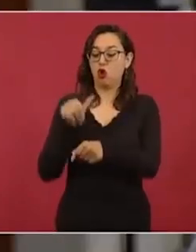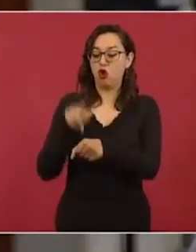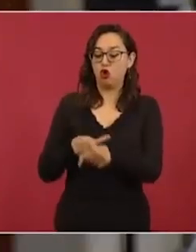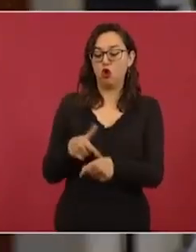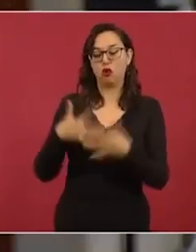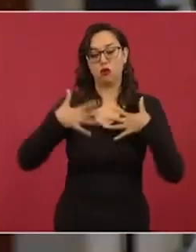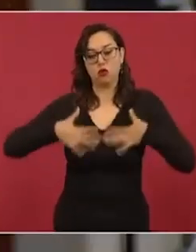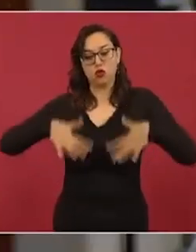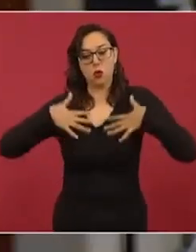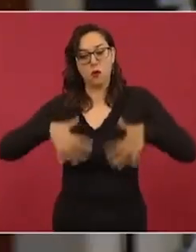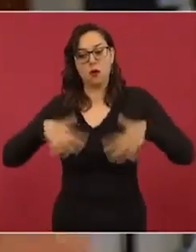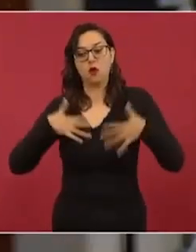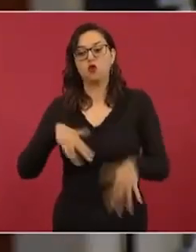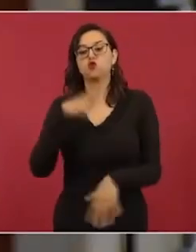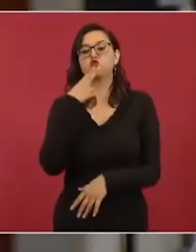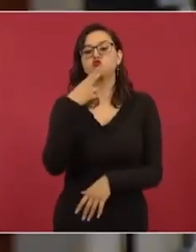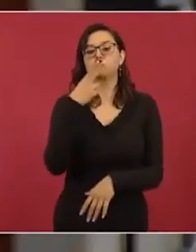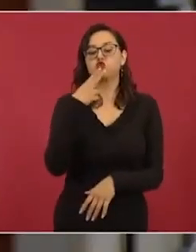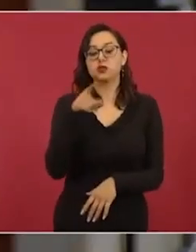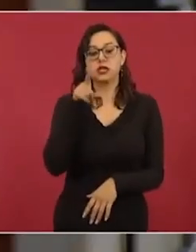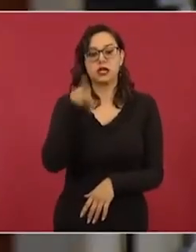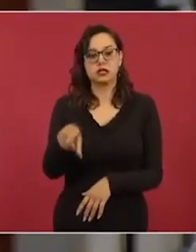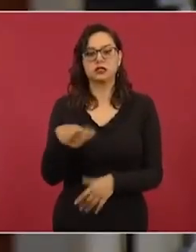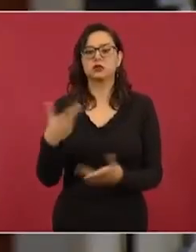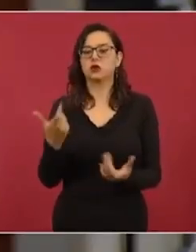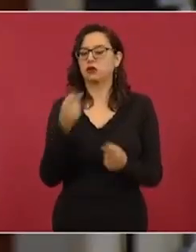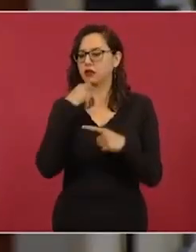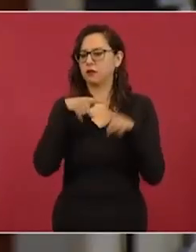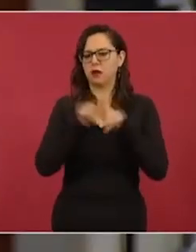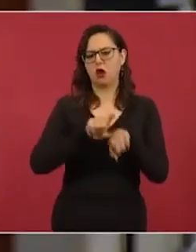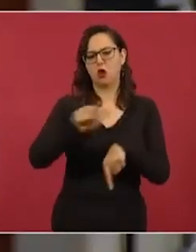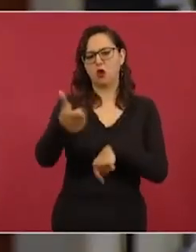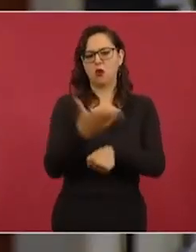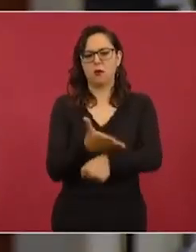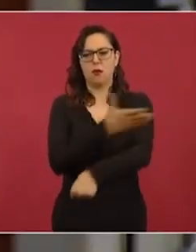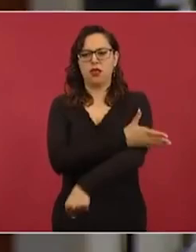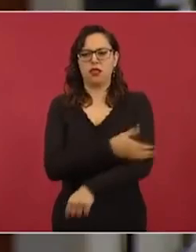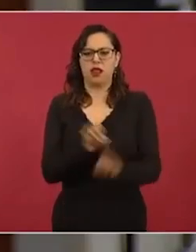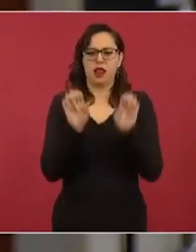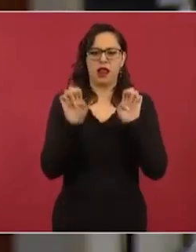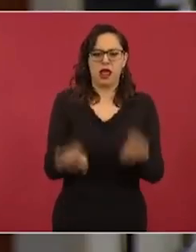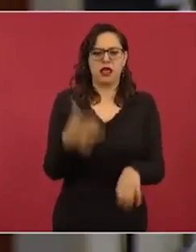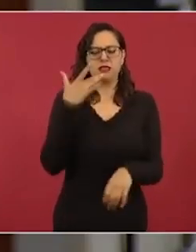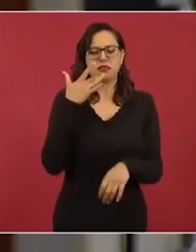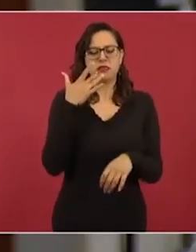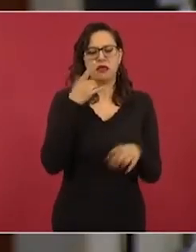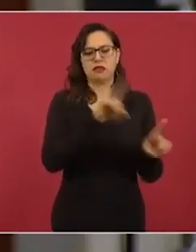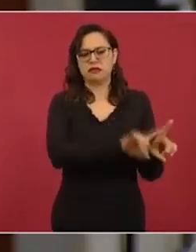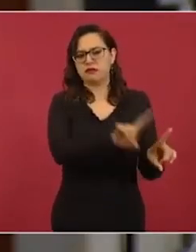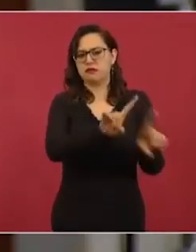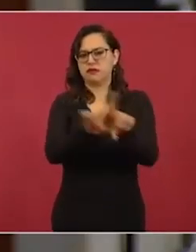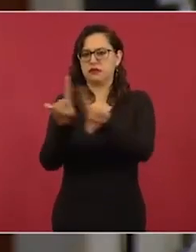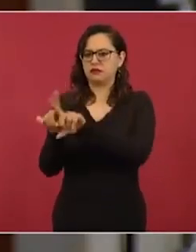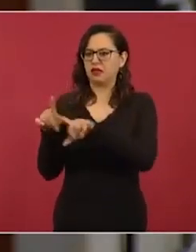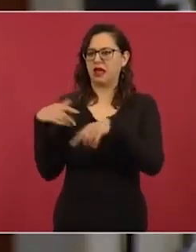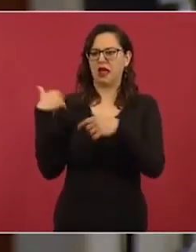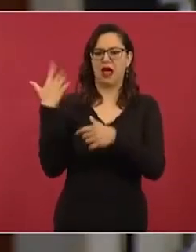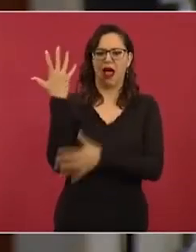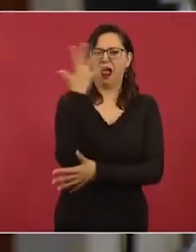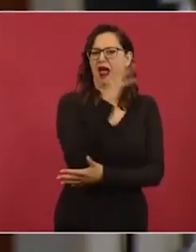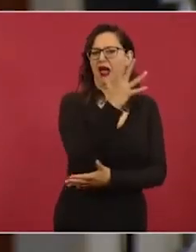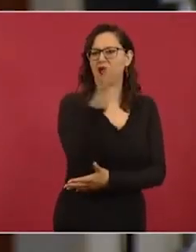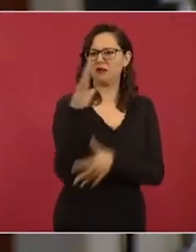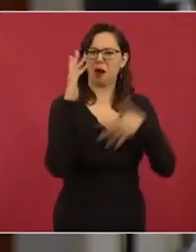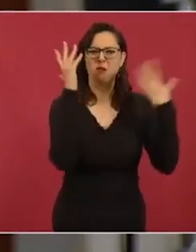por eso venían todos los barcos y la caoba y todos esos árboles. Eso fue mucho,